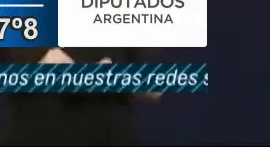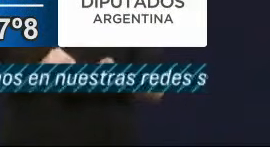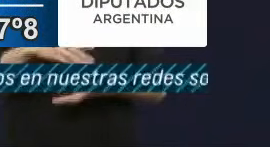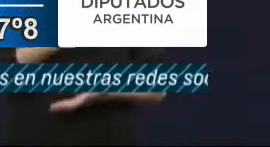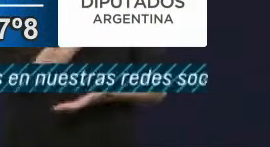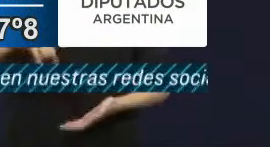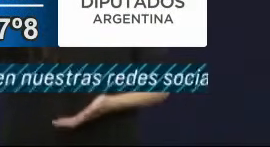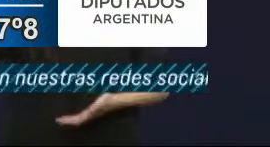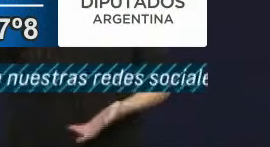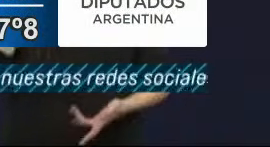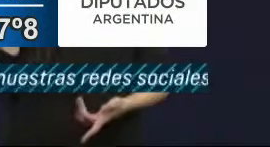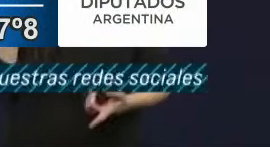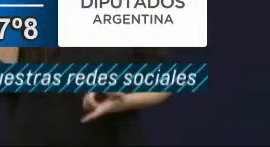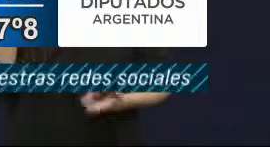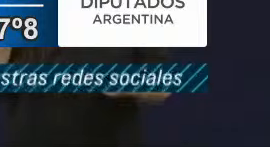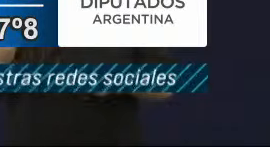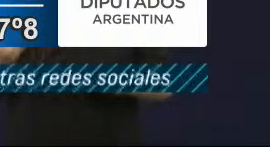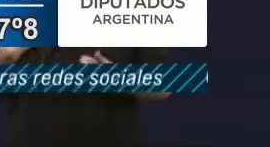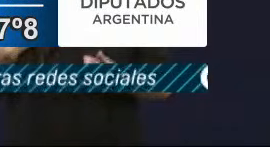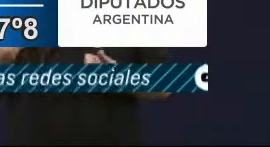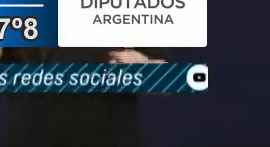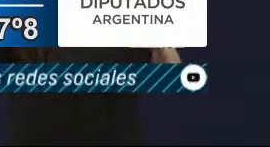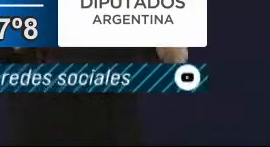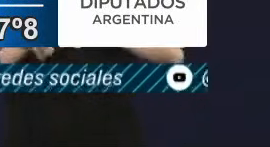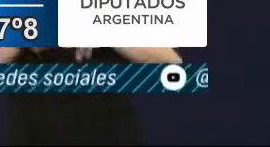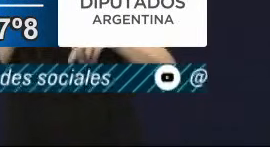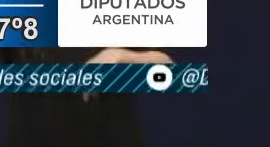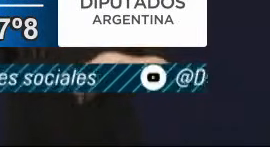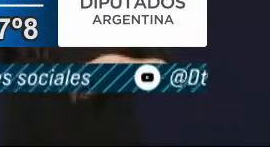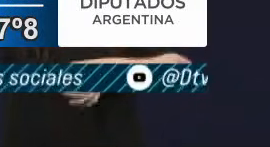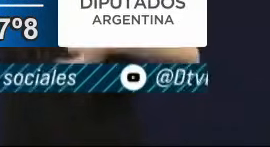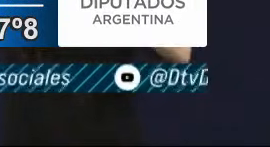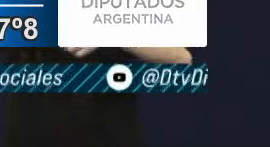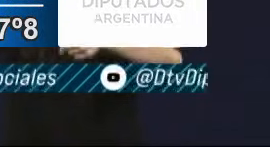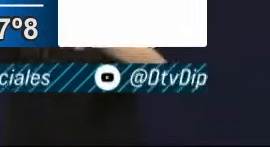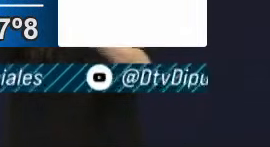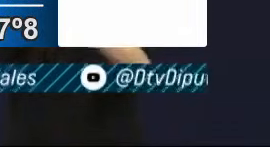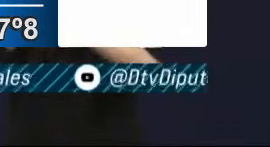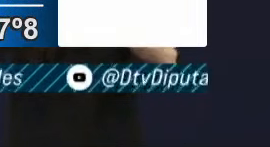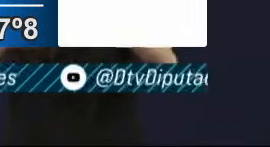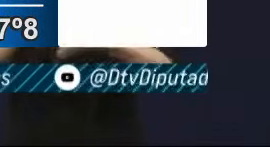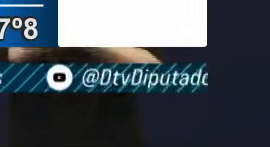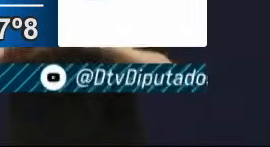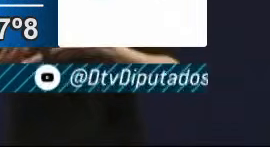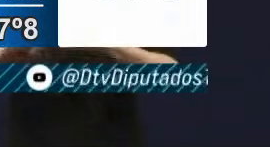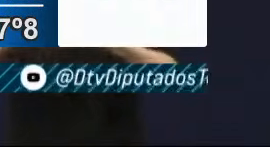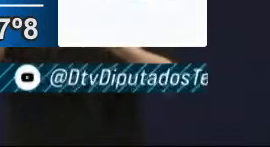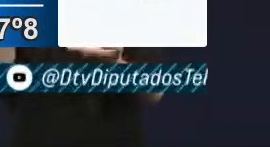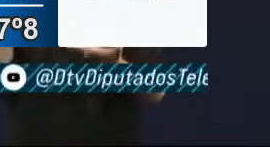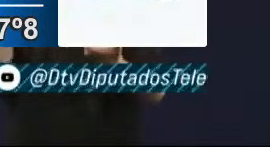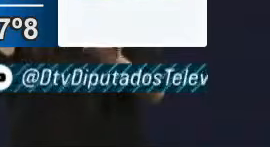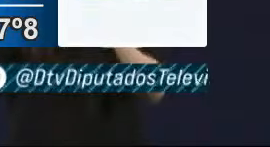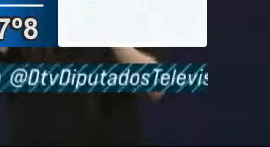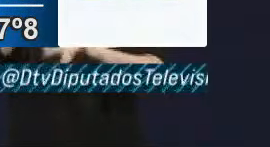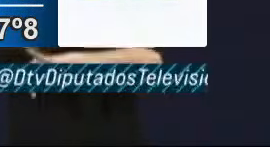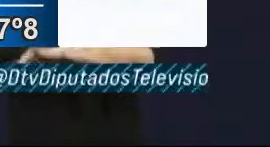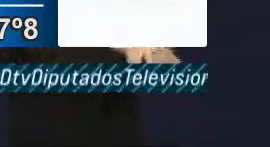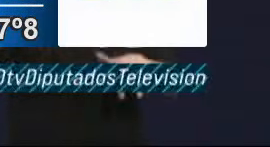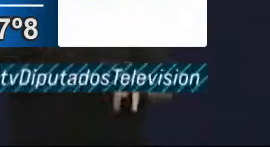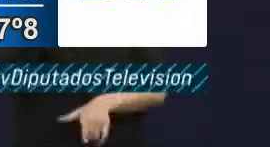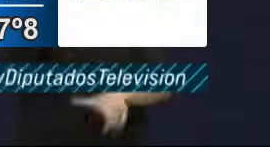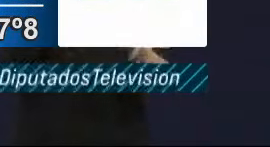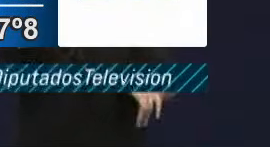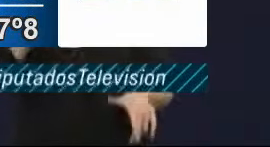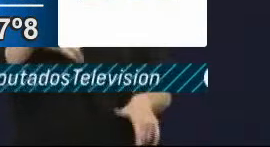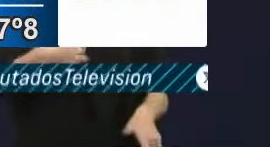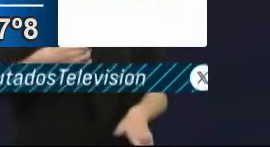justicia actúe con la independencia que debe tener este poder y esclarezca la situación para todos los argentinos.